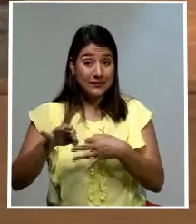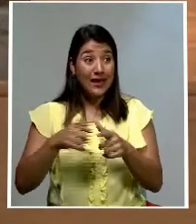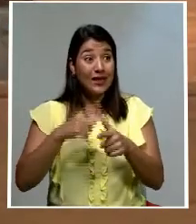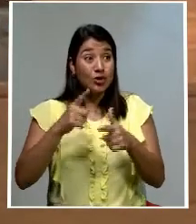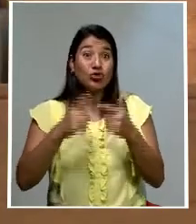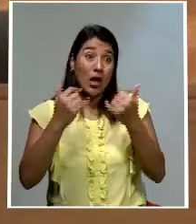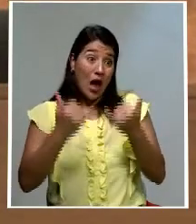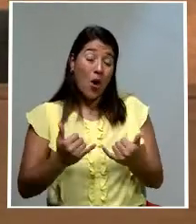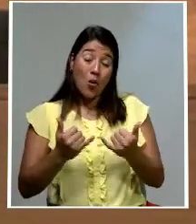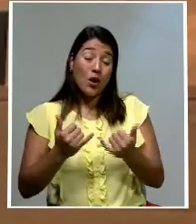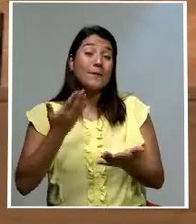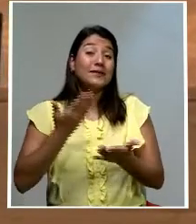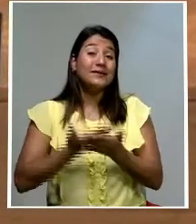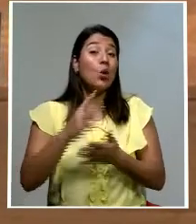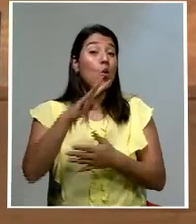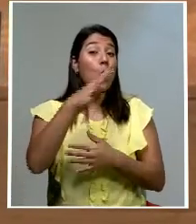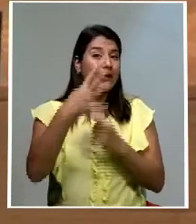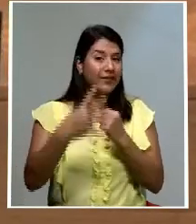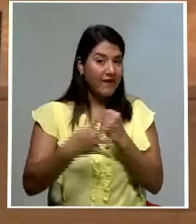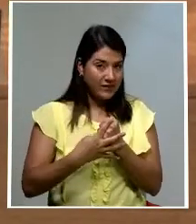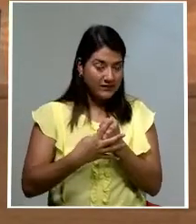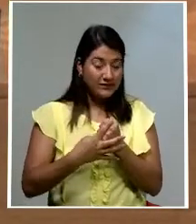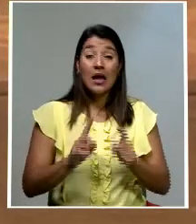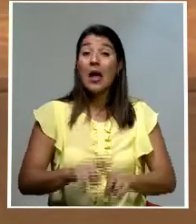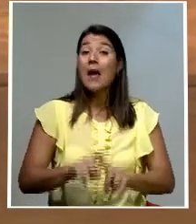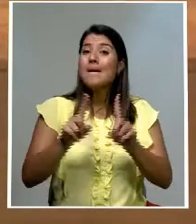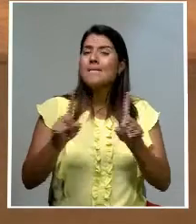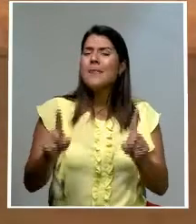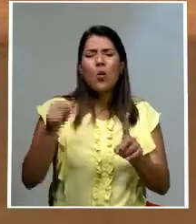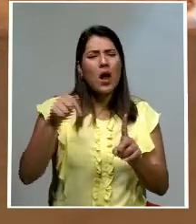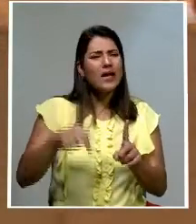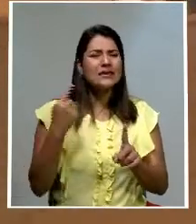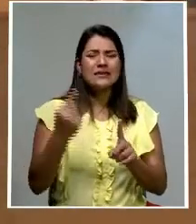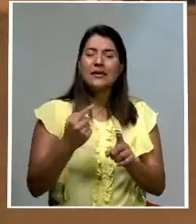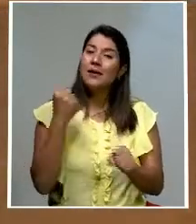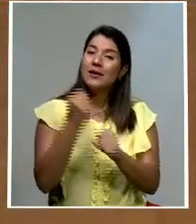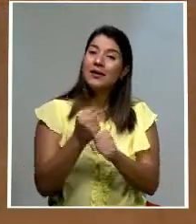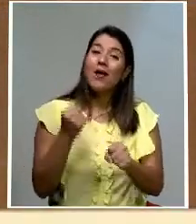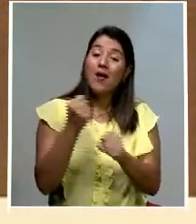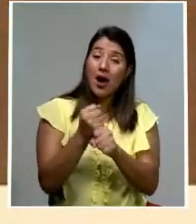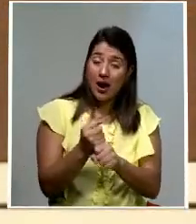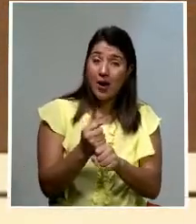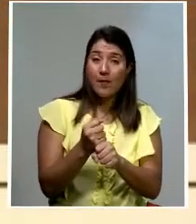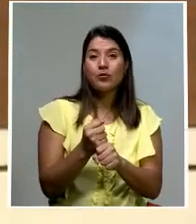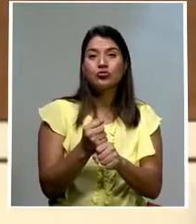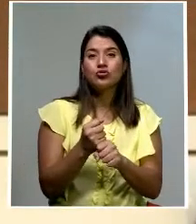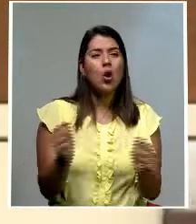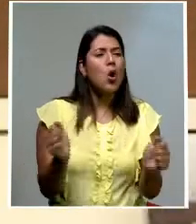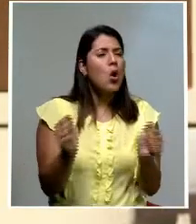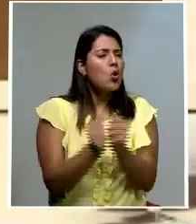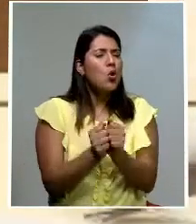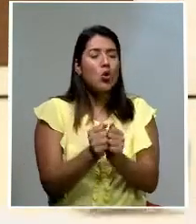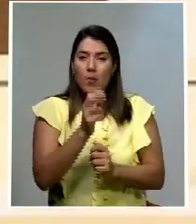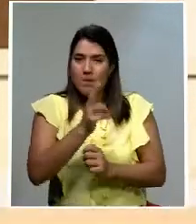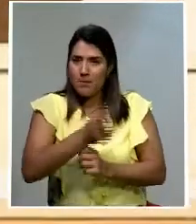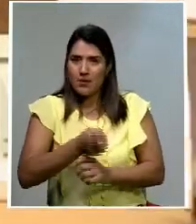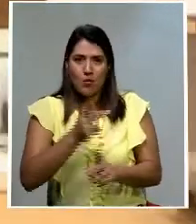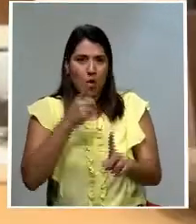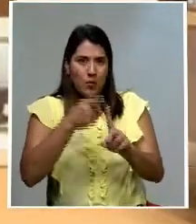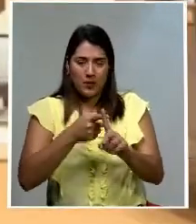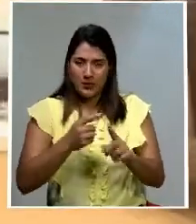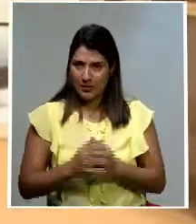texto sustitutivo. Pero aquí siempre hemos estado trabajando básicamente sobre los mismos elementos.